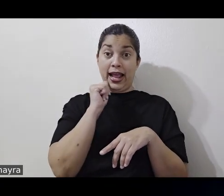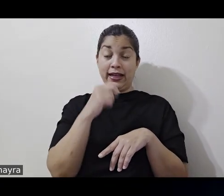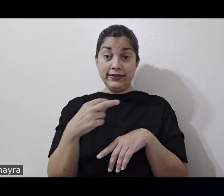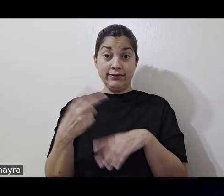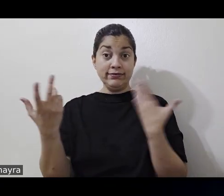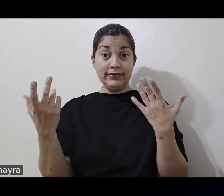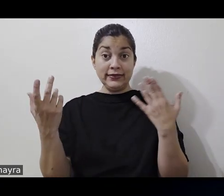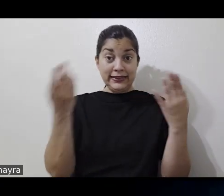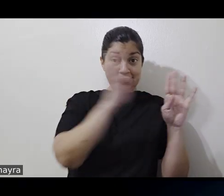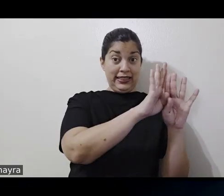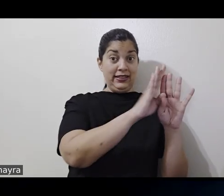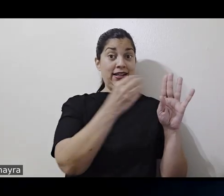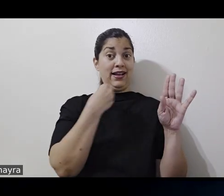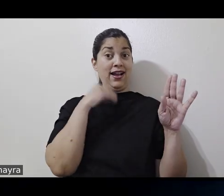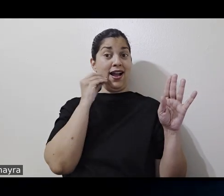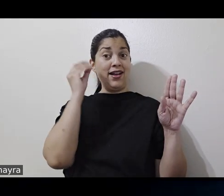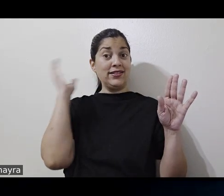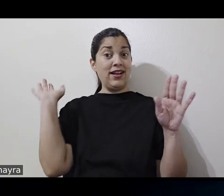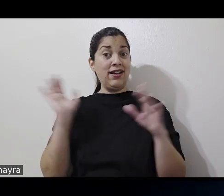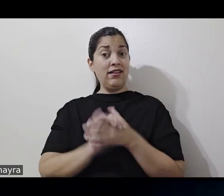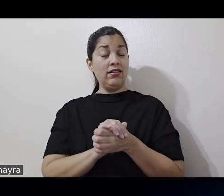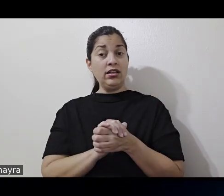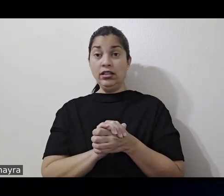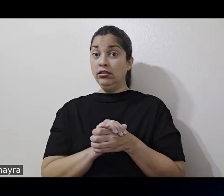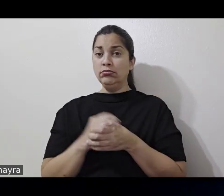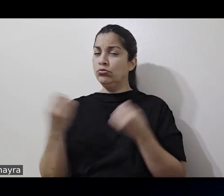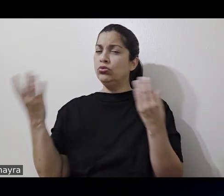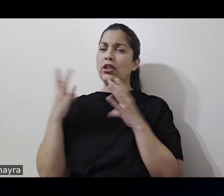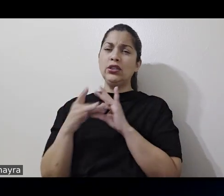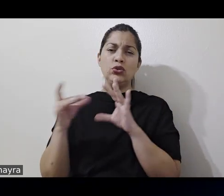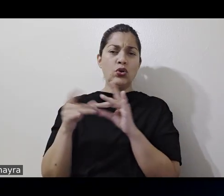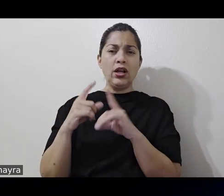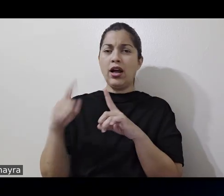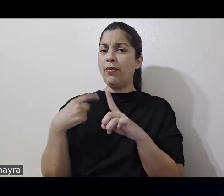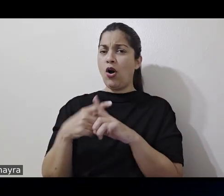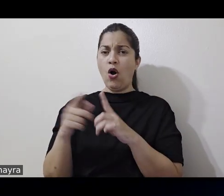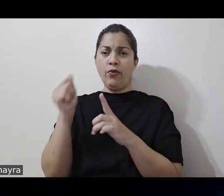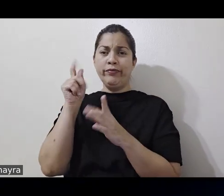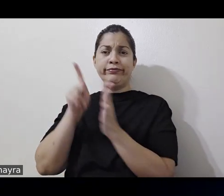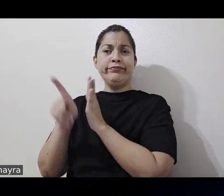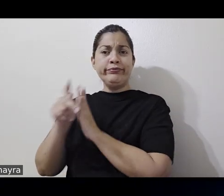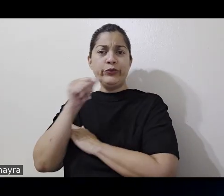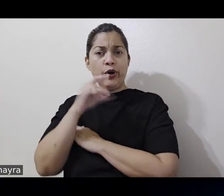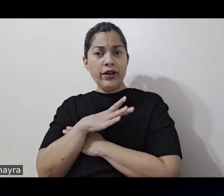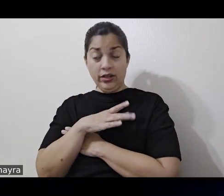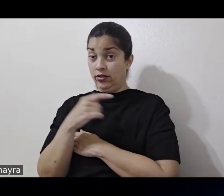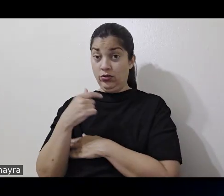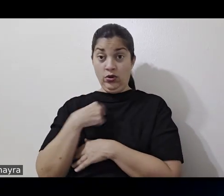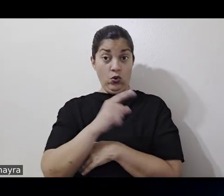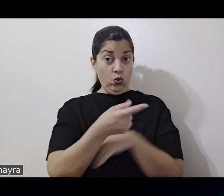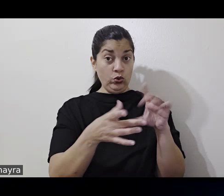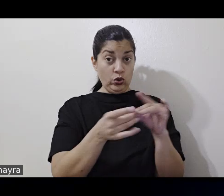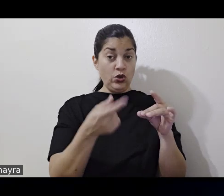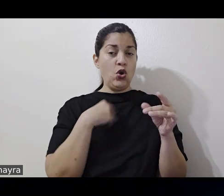casa. Sí. Y también han salido muchas historias sobre los feminicidios. Y hay una aquí que yo hago como en forma de teatro, como un